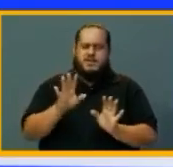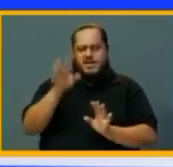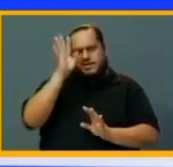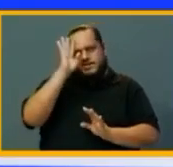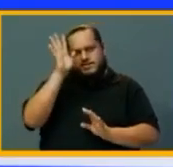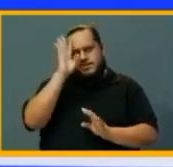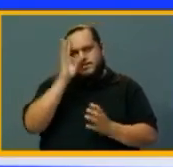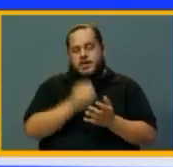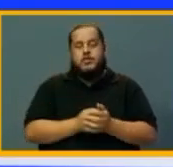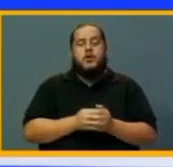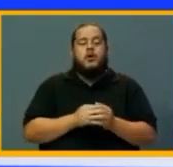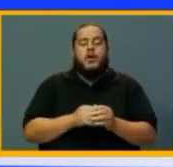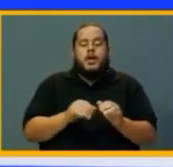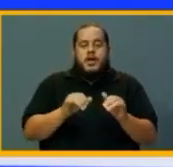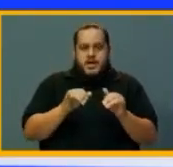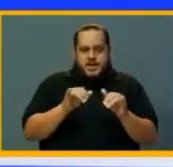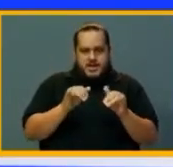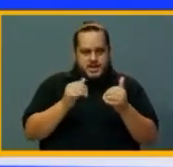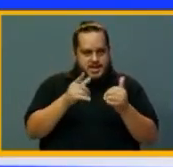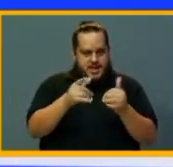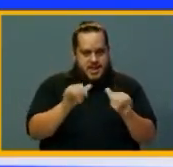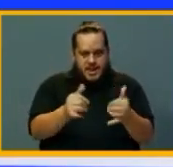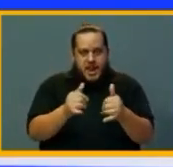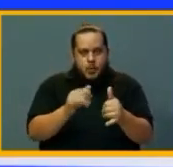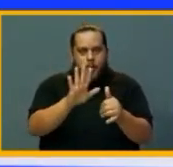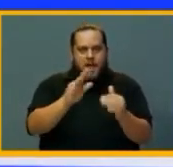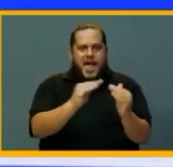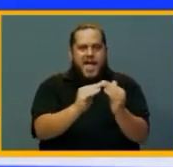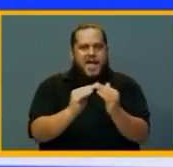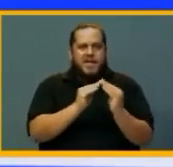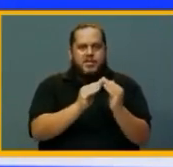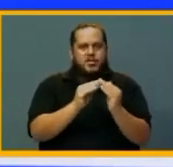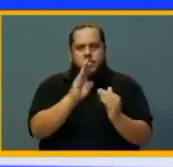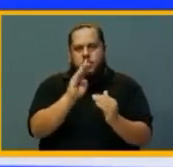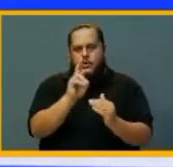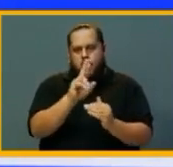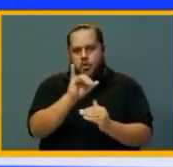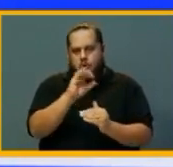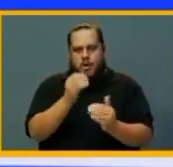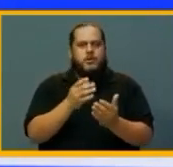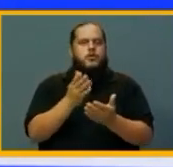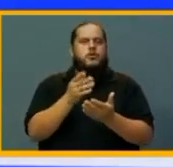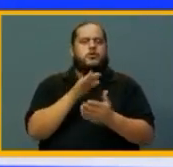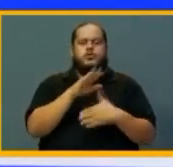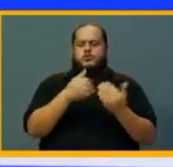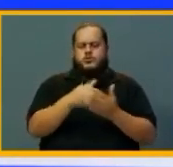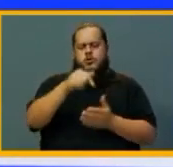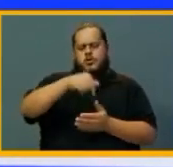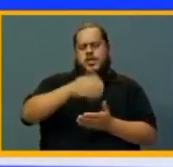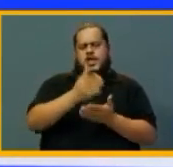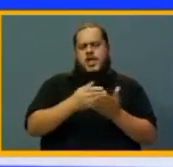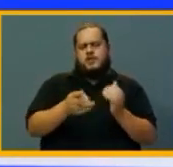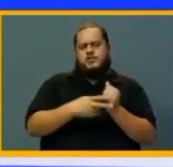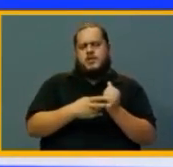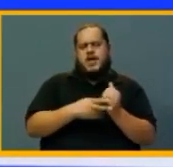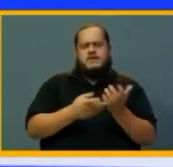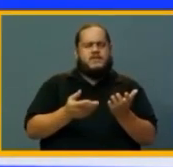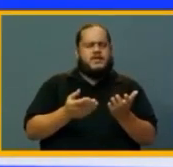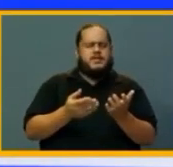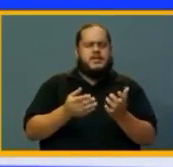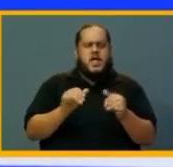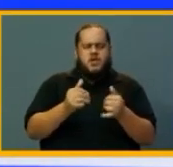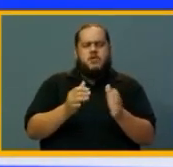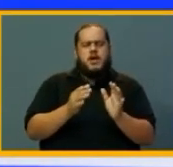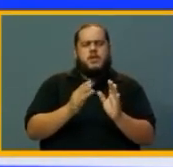en la mejenga de barrio, que usted alguna vez mejengueó. Usted alguna vez mejengueó. Todos aquí alguna vez mejengueamos. Buenos, malos, alguna vez